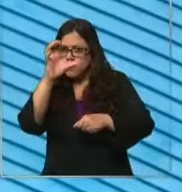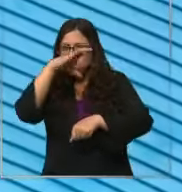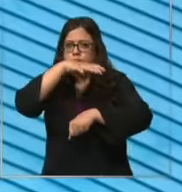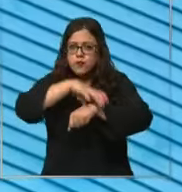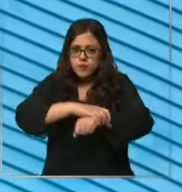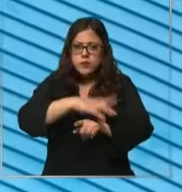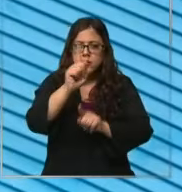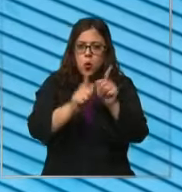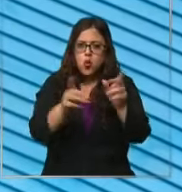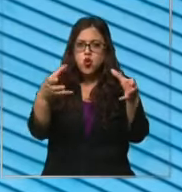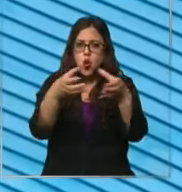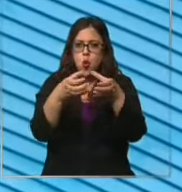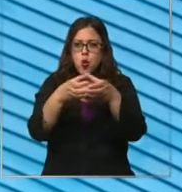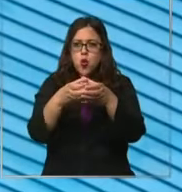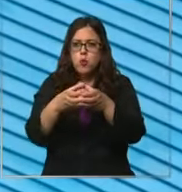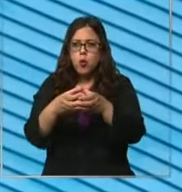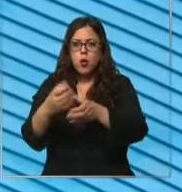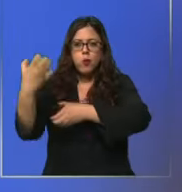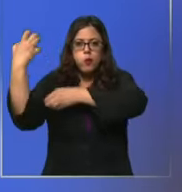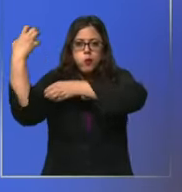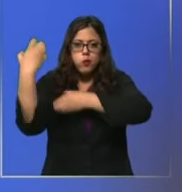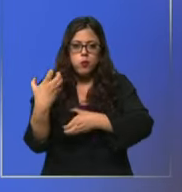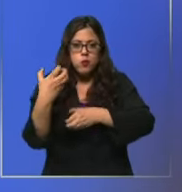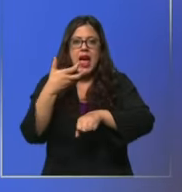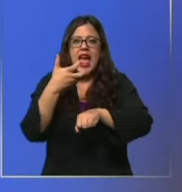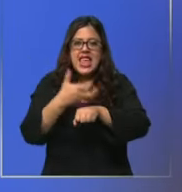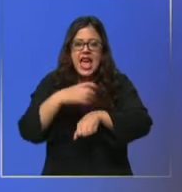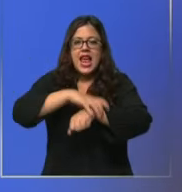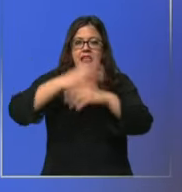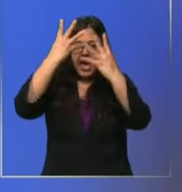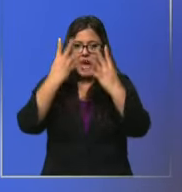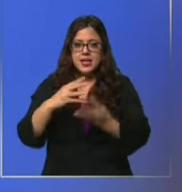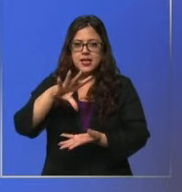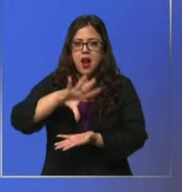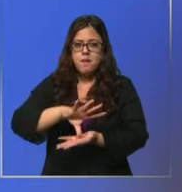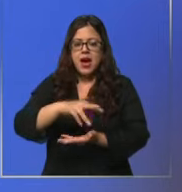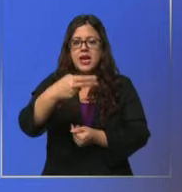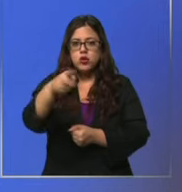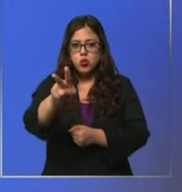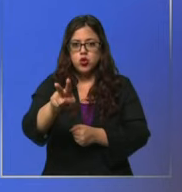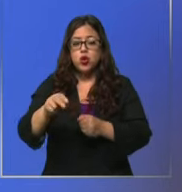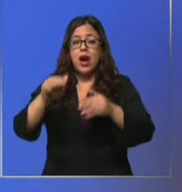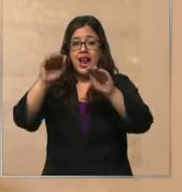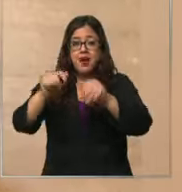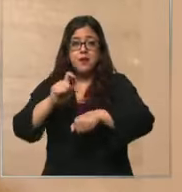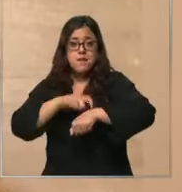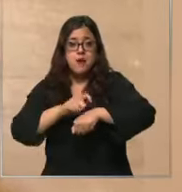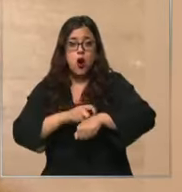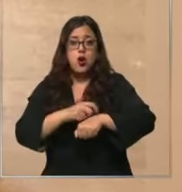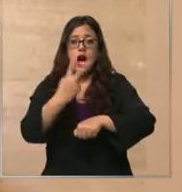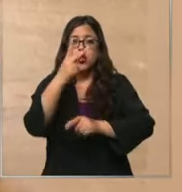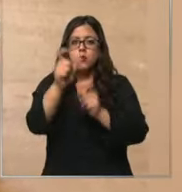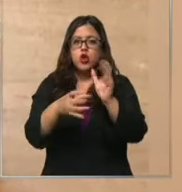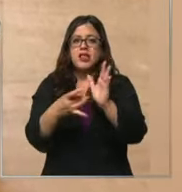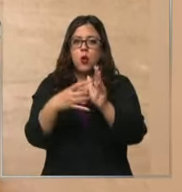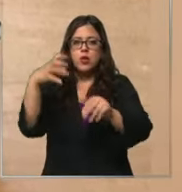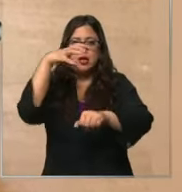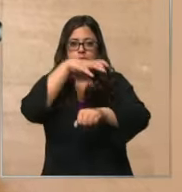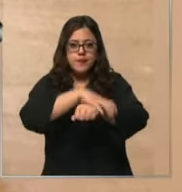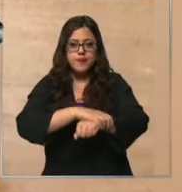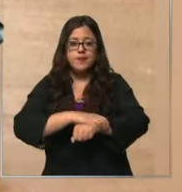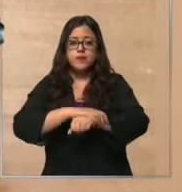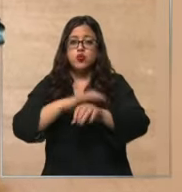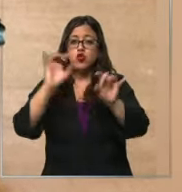desarticular a algunos de los grupos armados que predominan en los penales de ese país. A esa misma hora eran detenidos dos delincuentes,